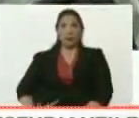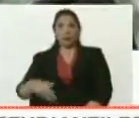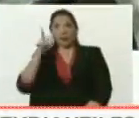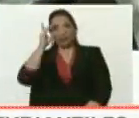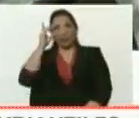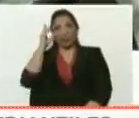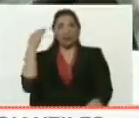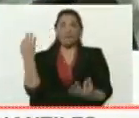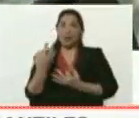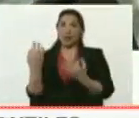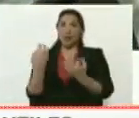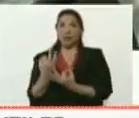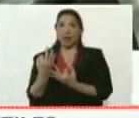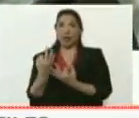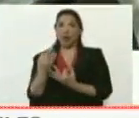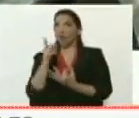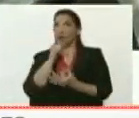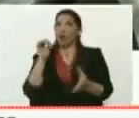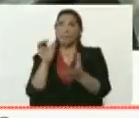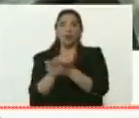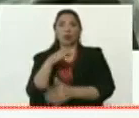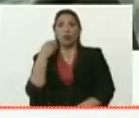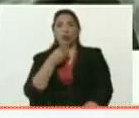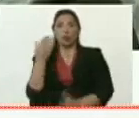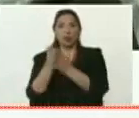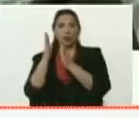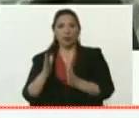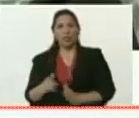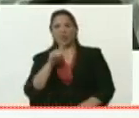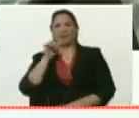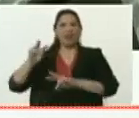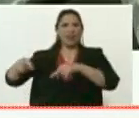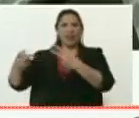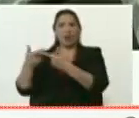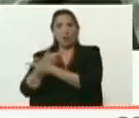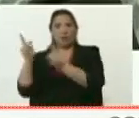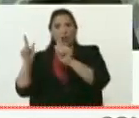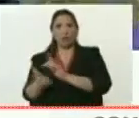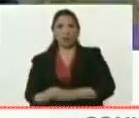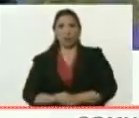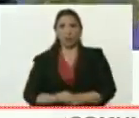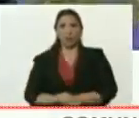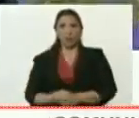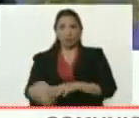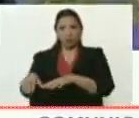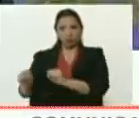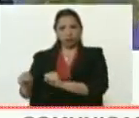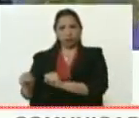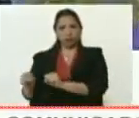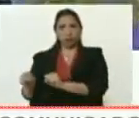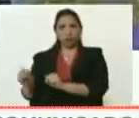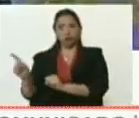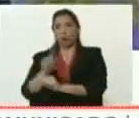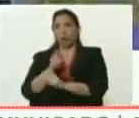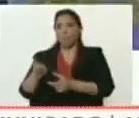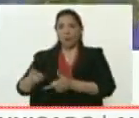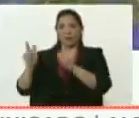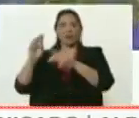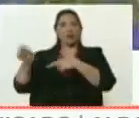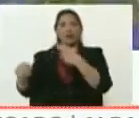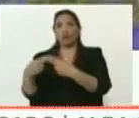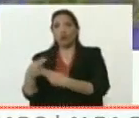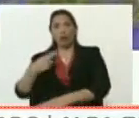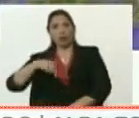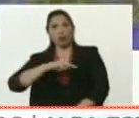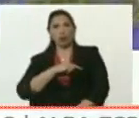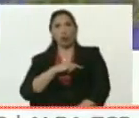verdadero enemigo de la juventud y los estudiantes es el neoliberalismo, es el capitalismo, que no va a permitir nunca que